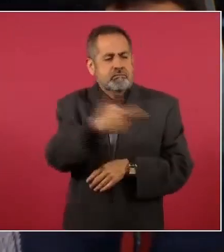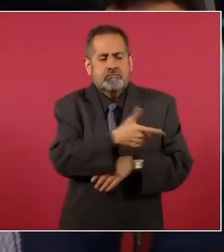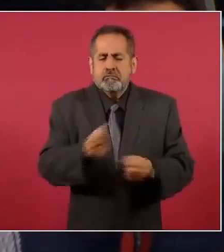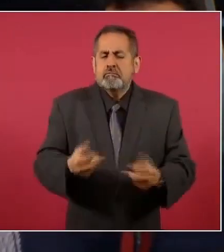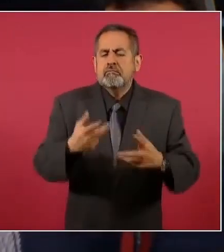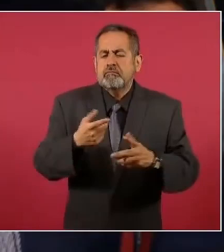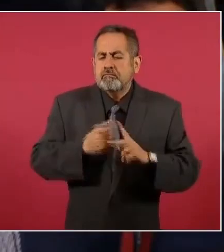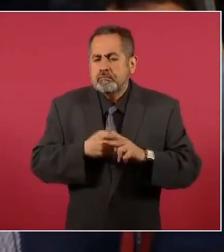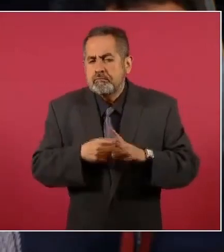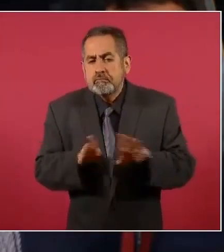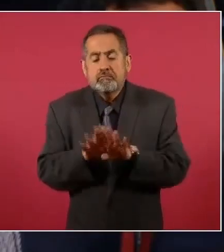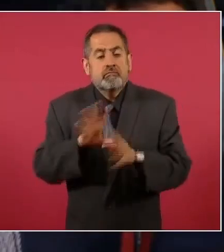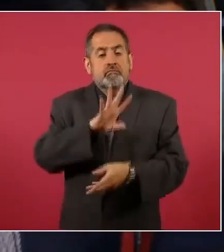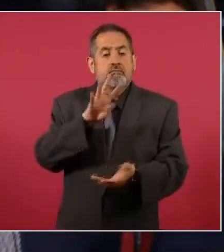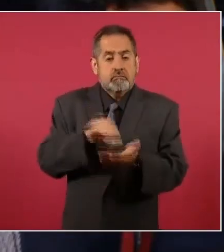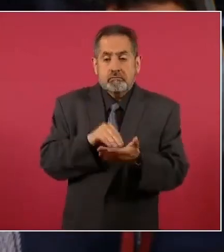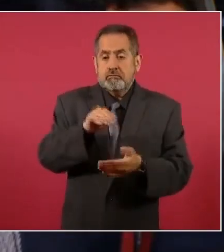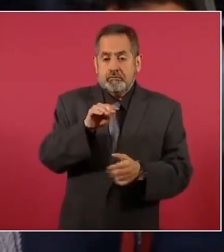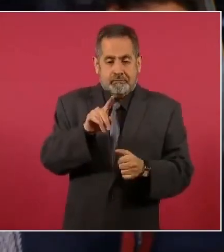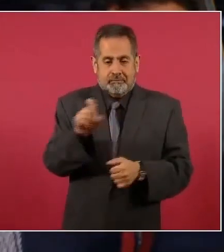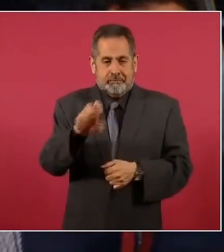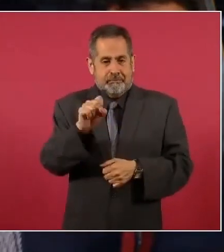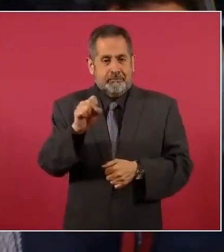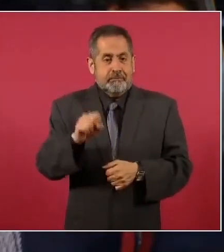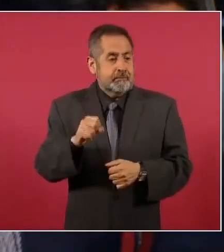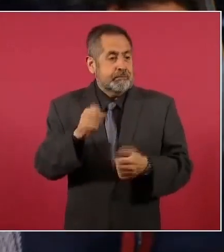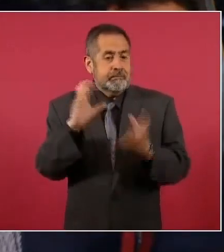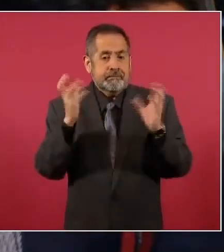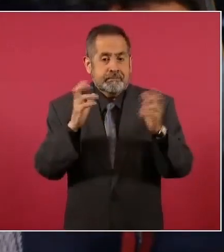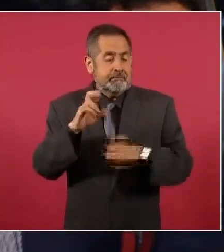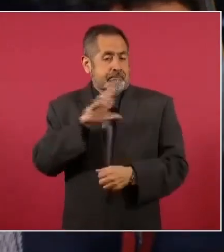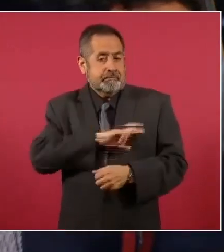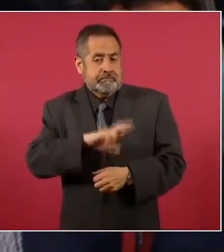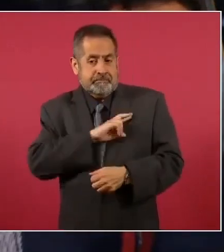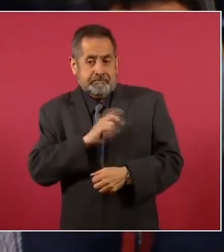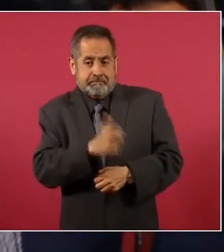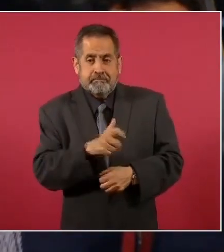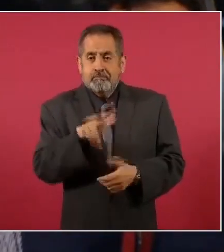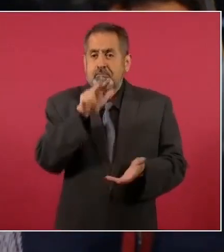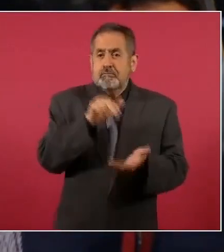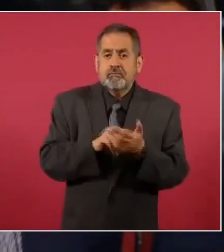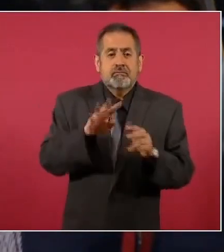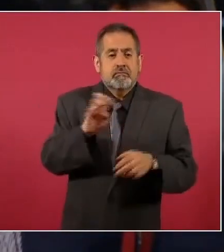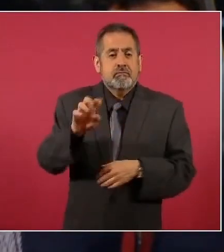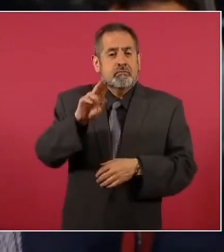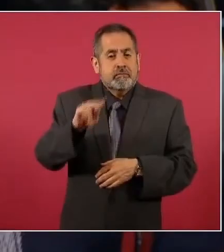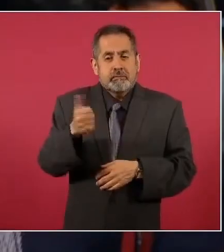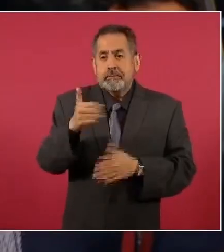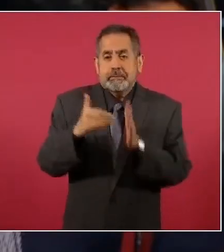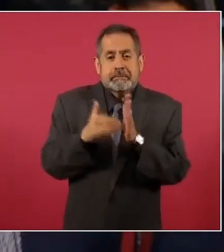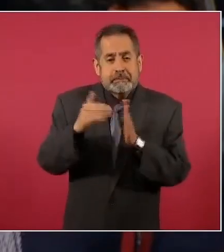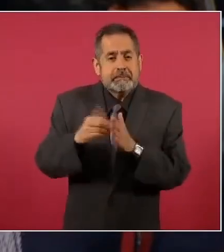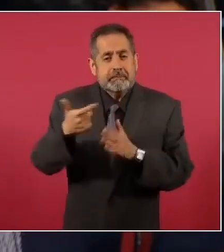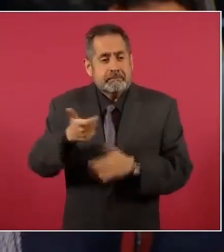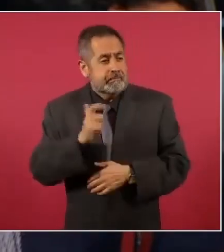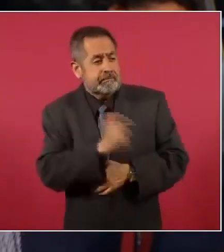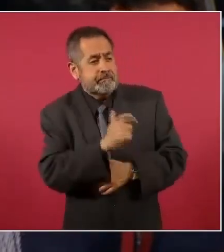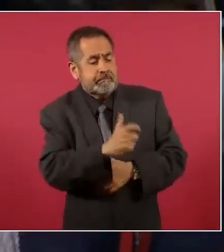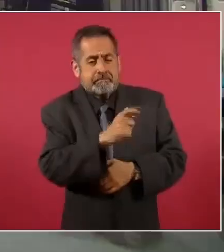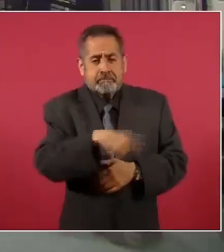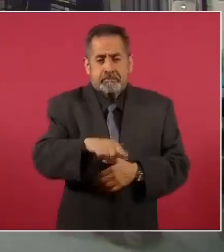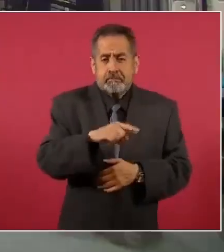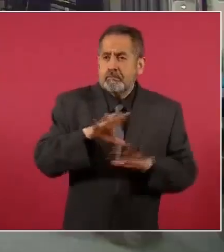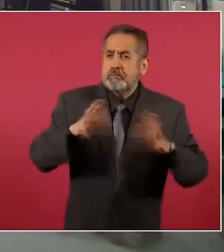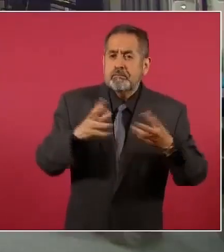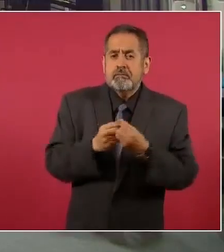y Capitalina, son 4.160 patrullas rentadas en tres años en 8.486 millones de pesos, un promedio de